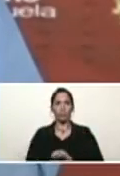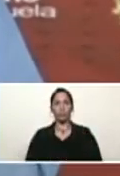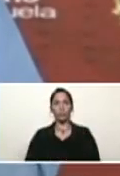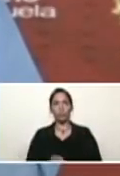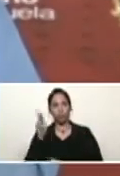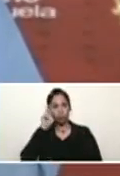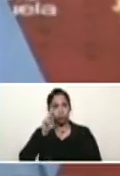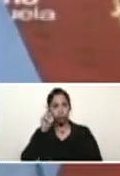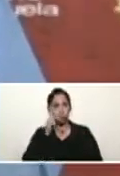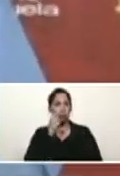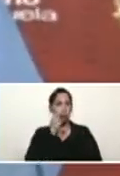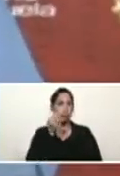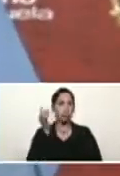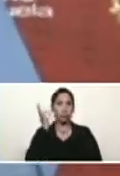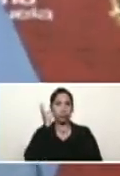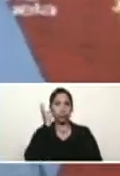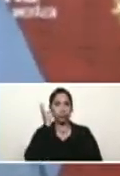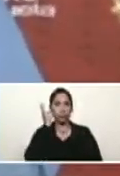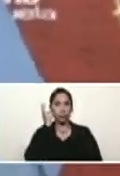facilitadoras,